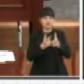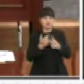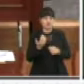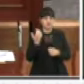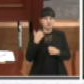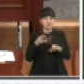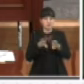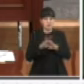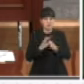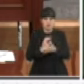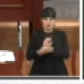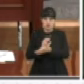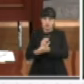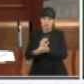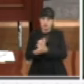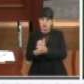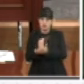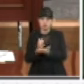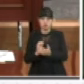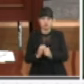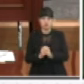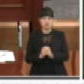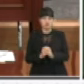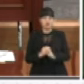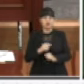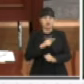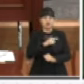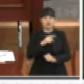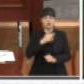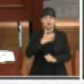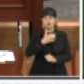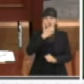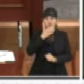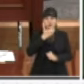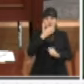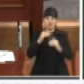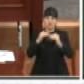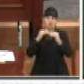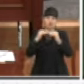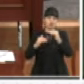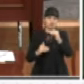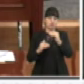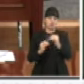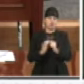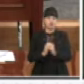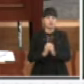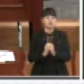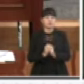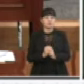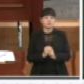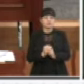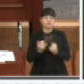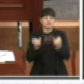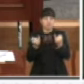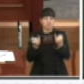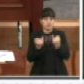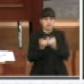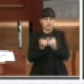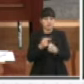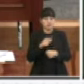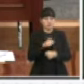lo menos que le llamaron eh fueron mafia electoral y cosas así y el presidente del Consejo